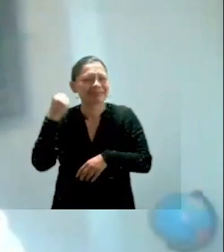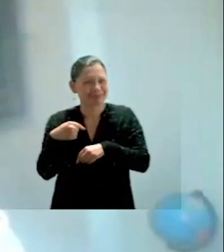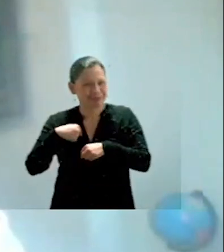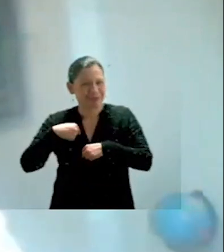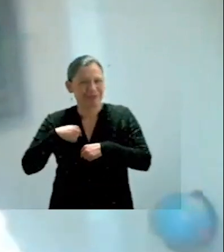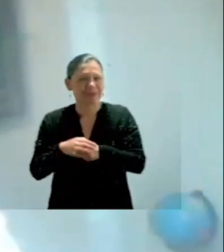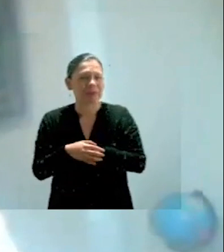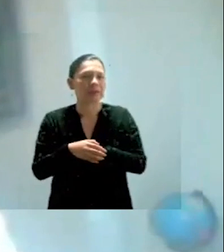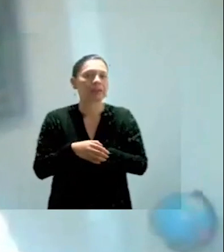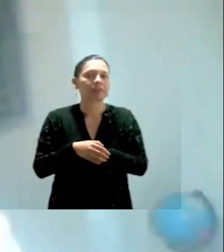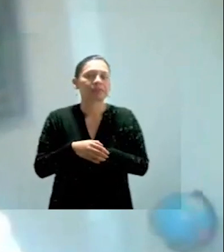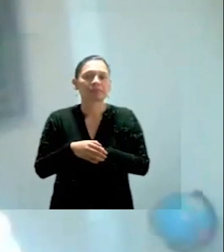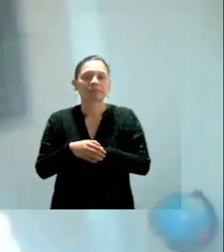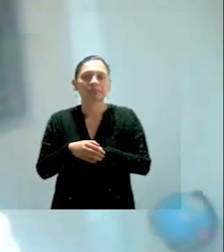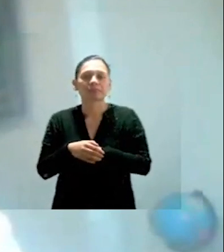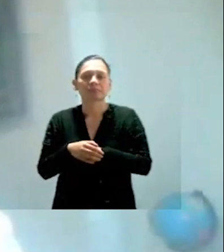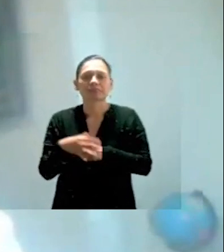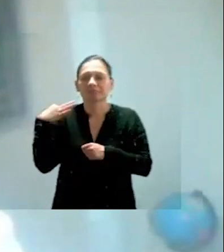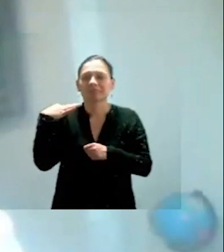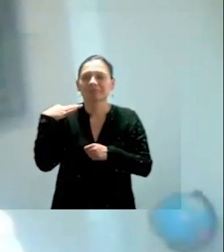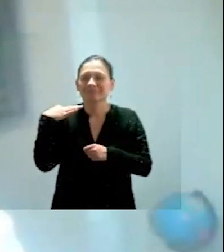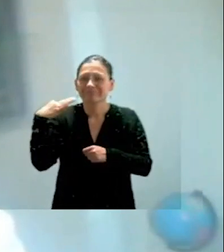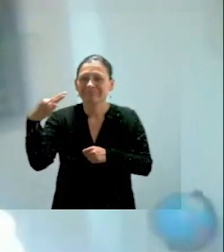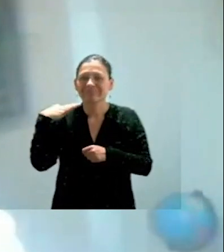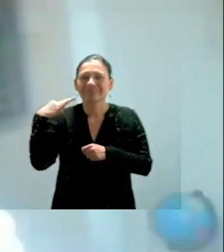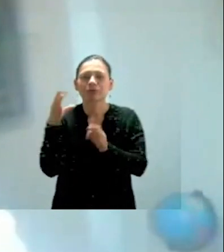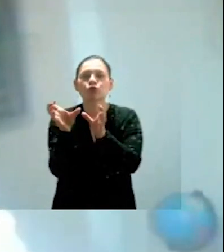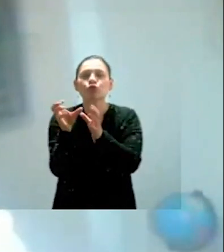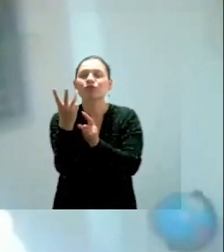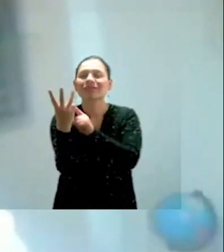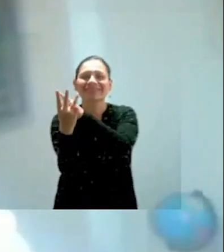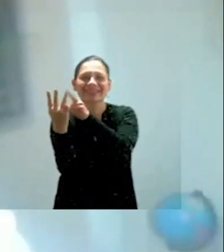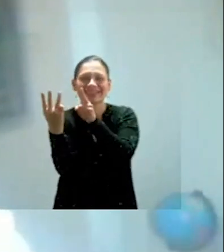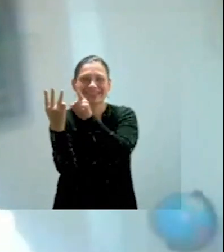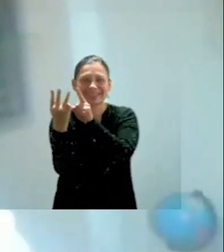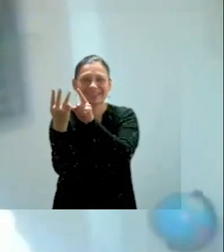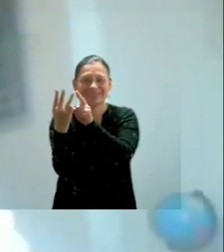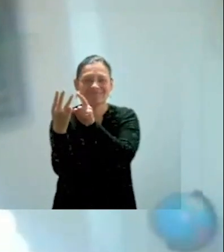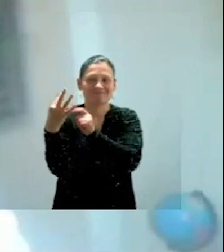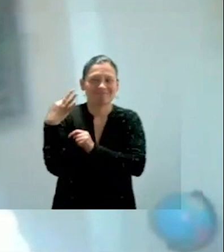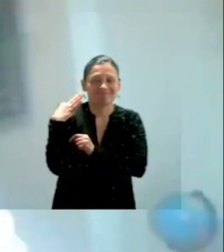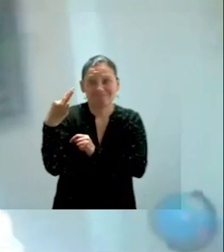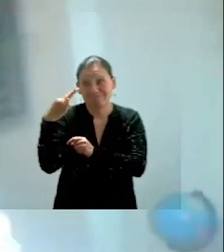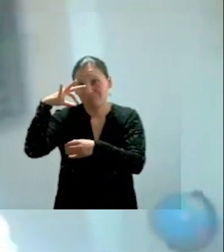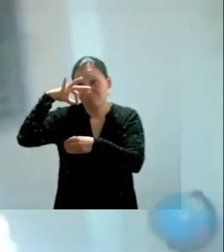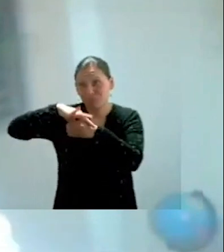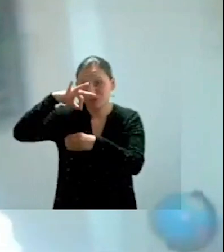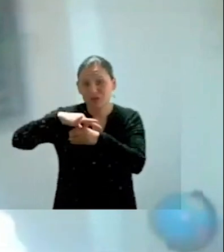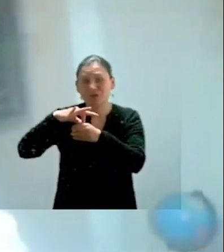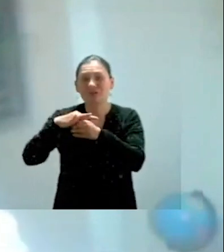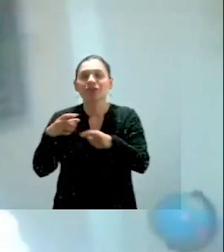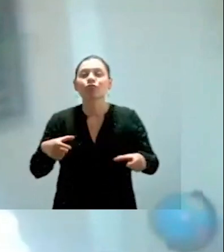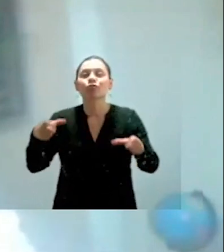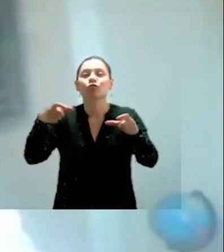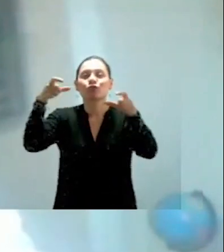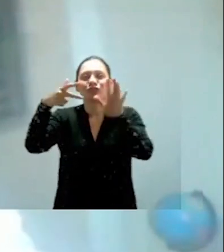Barrera, cada vez que se dirigía a mí en un debate que nos hicieron preguntas y demás, me decía siempre: usted que vive enamorada de la